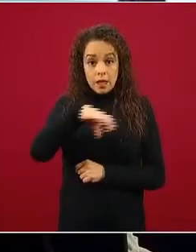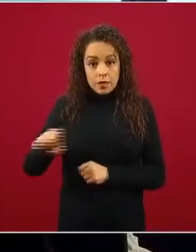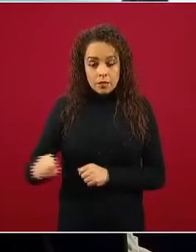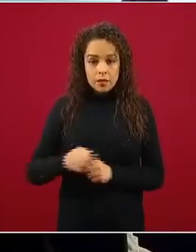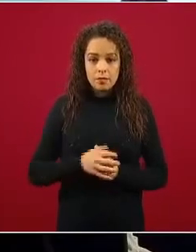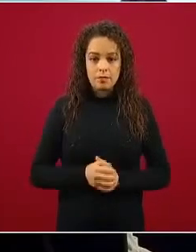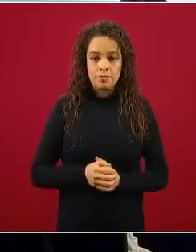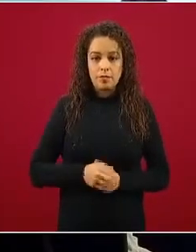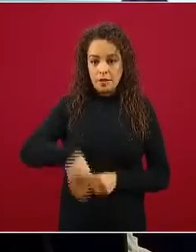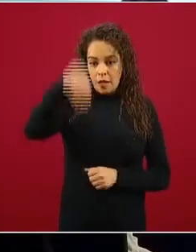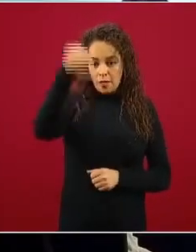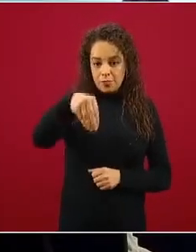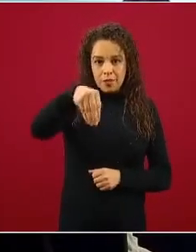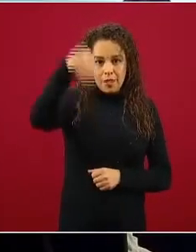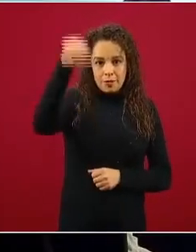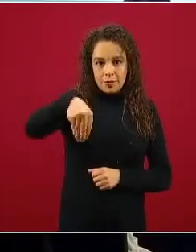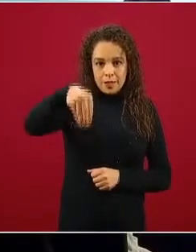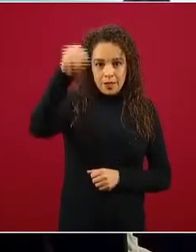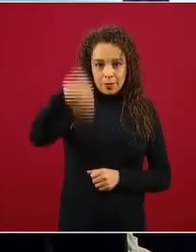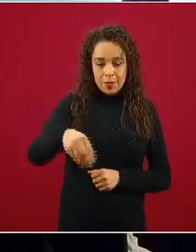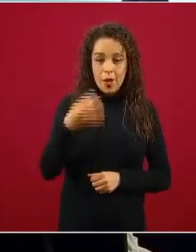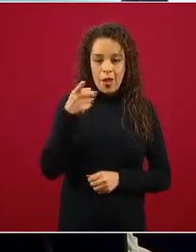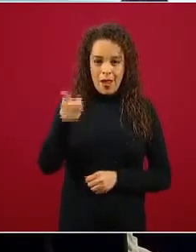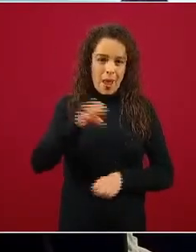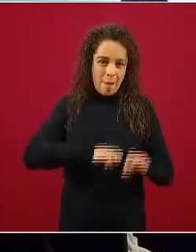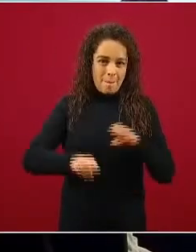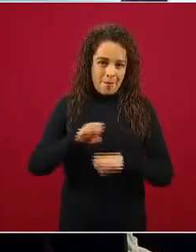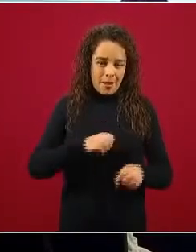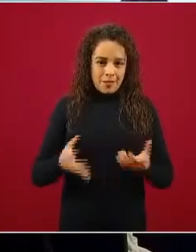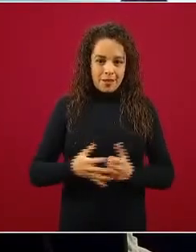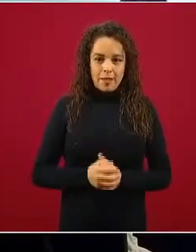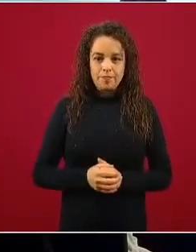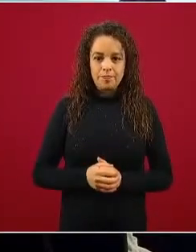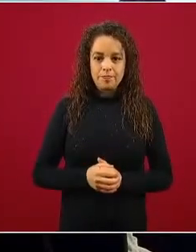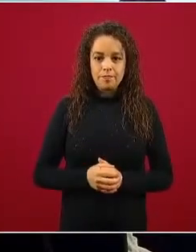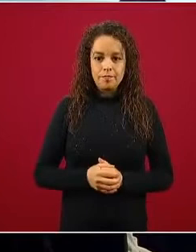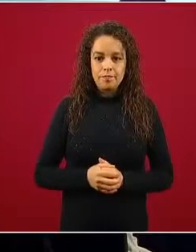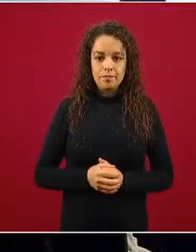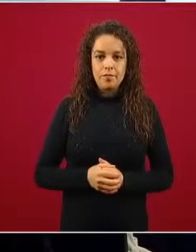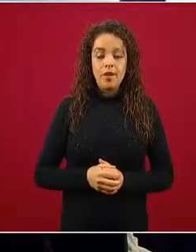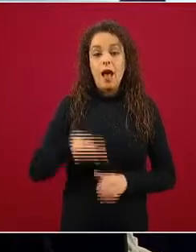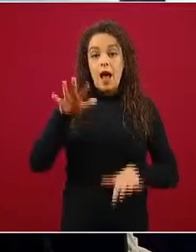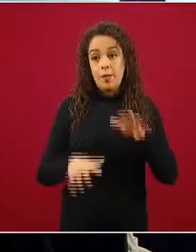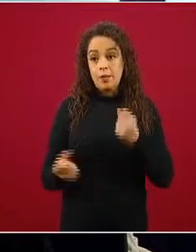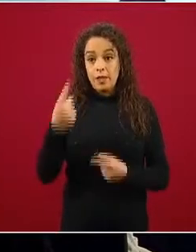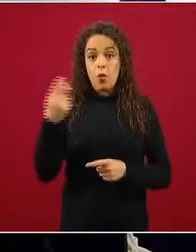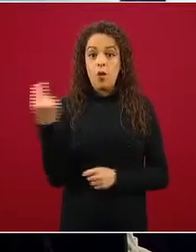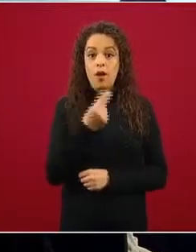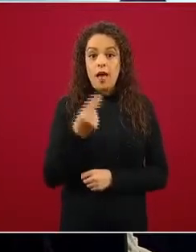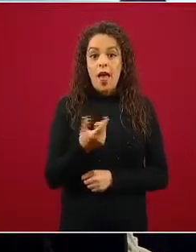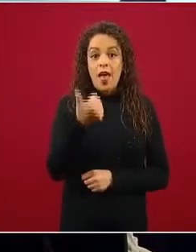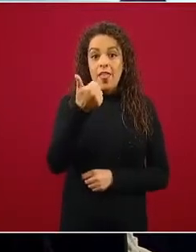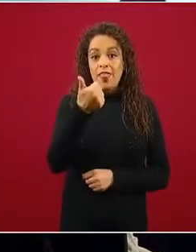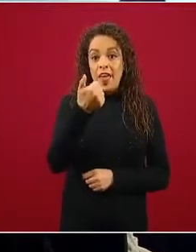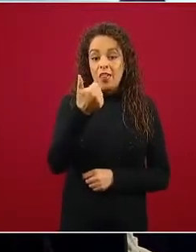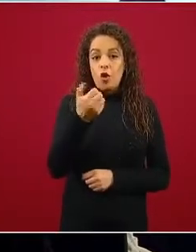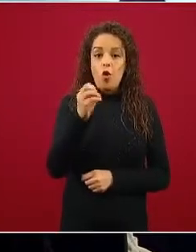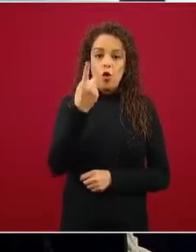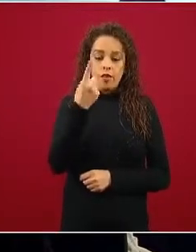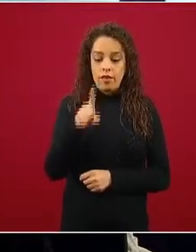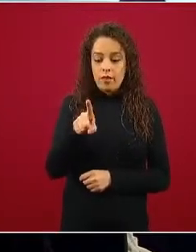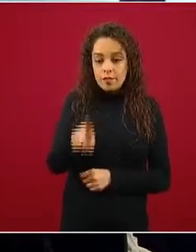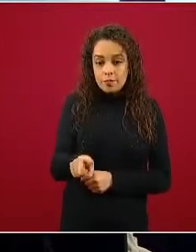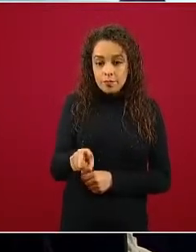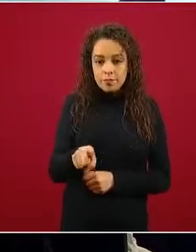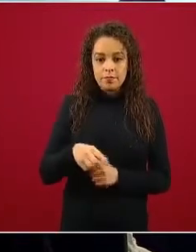checadores, que en muchas empresas ocurren. Muchas veces los checadores se les tiene que pasar el dedo y a veces una técnica que debemos de erradicar